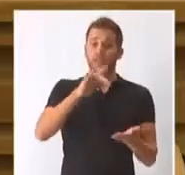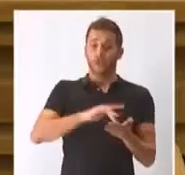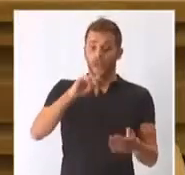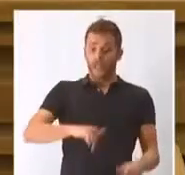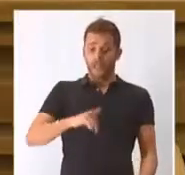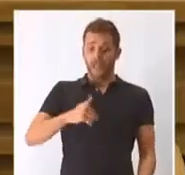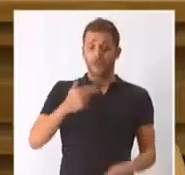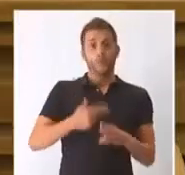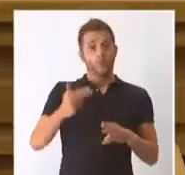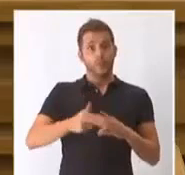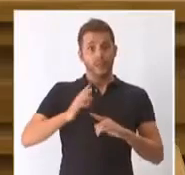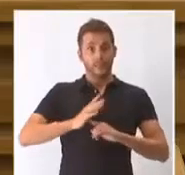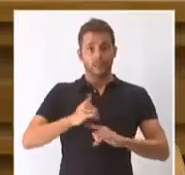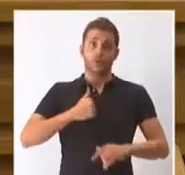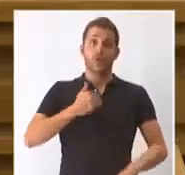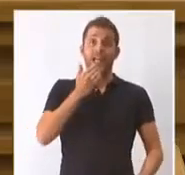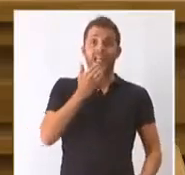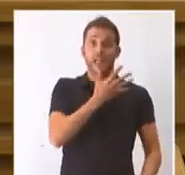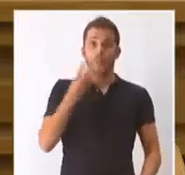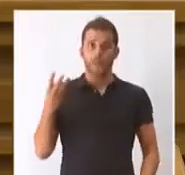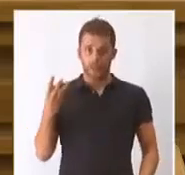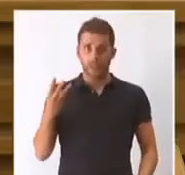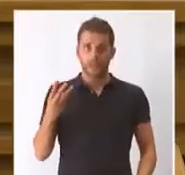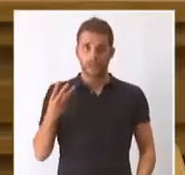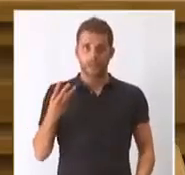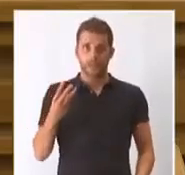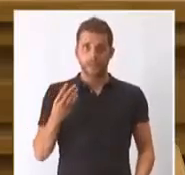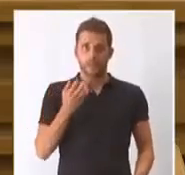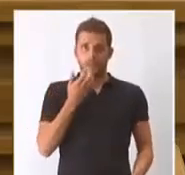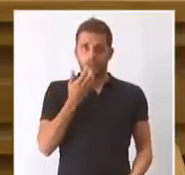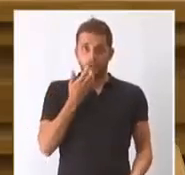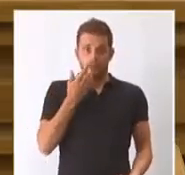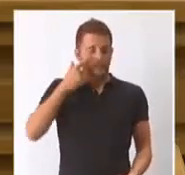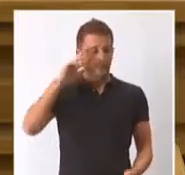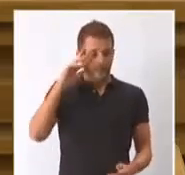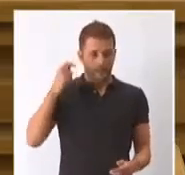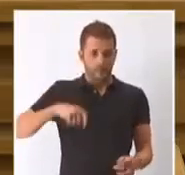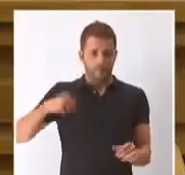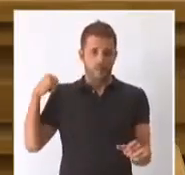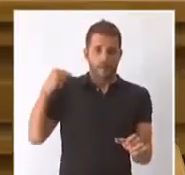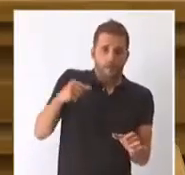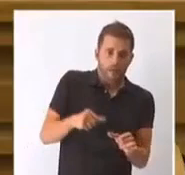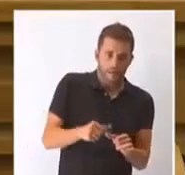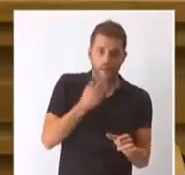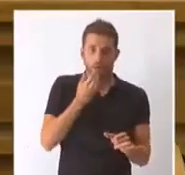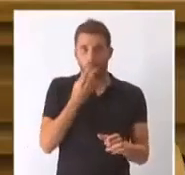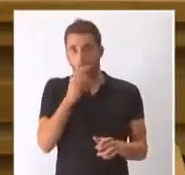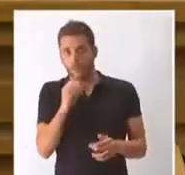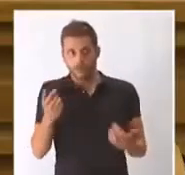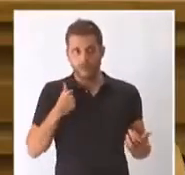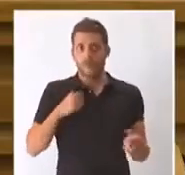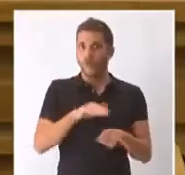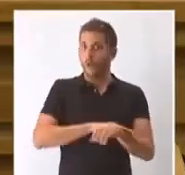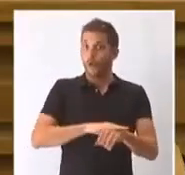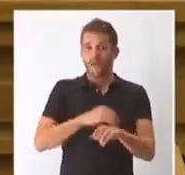en la política regional acá lo tengo 53 años tengo que haber visto más trabas es que tiene 2025 lógicamente súper bonita y llevo muchos años que